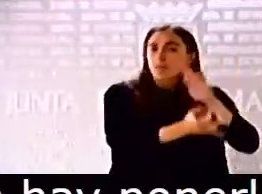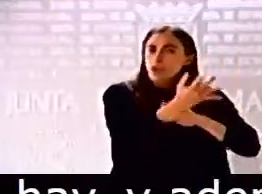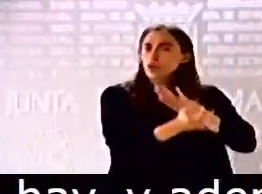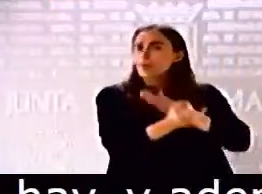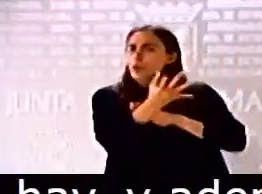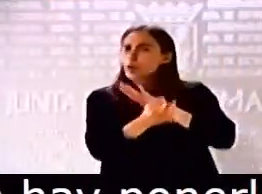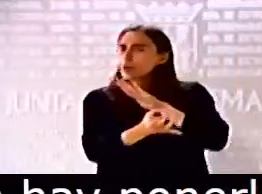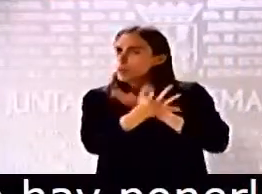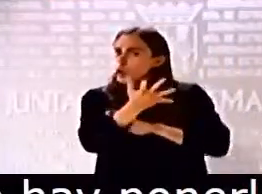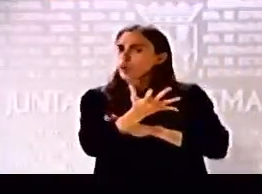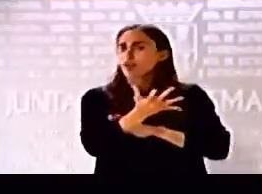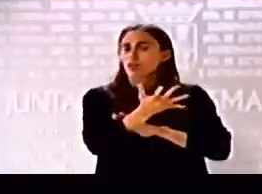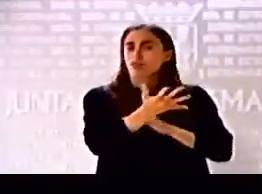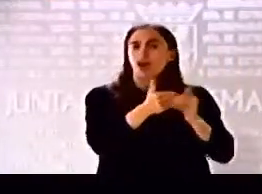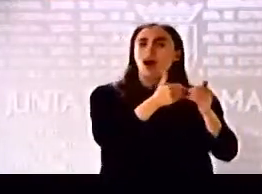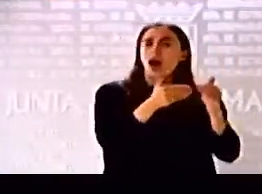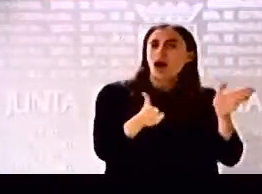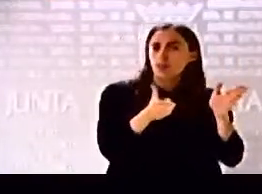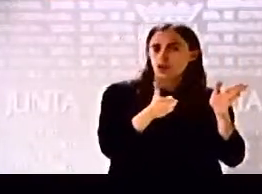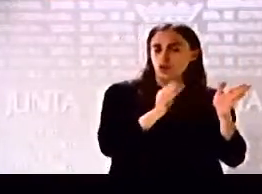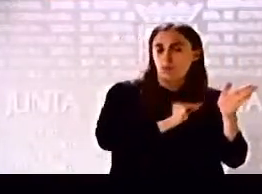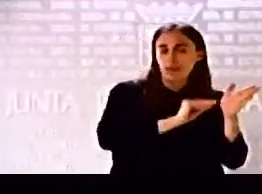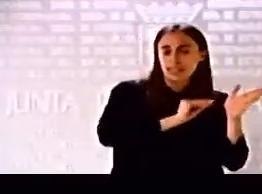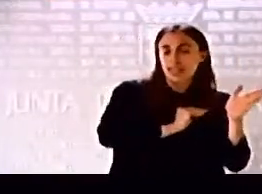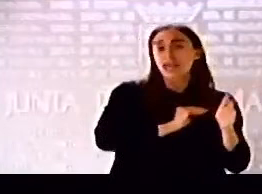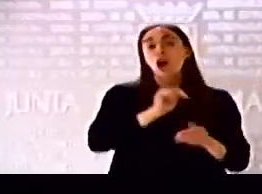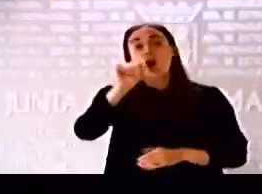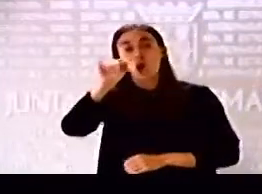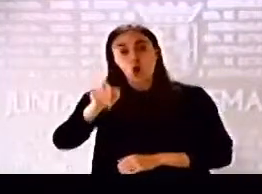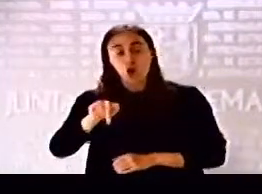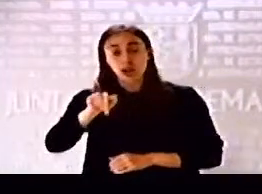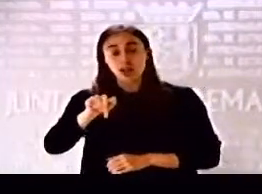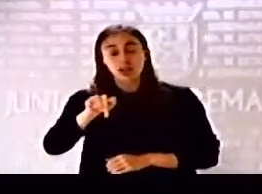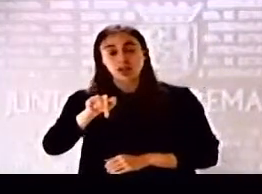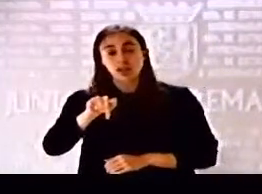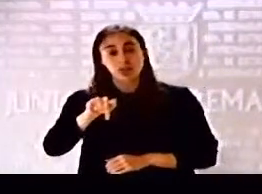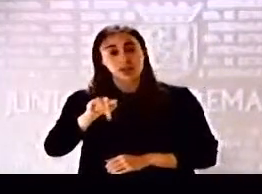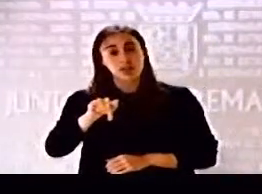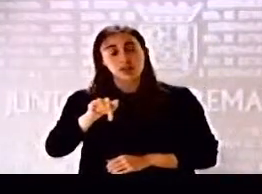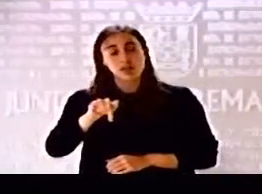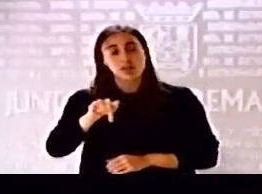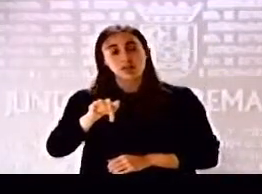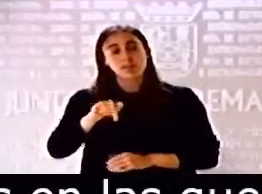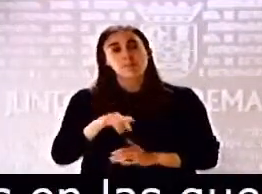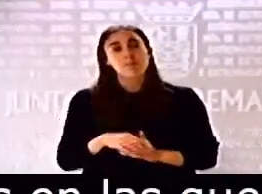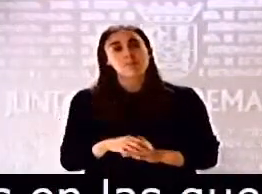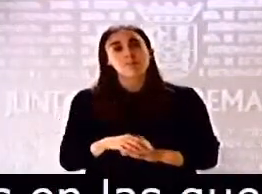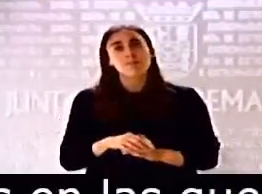brotes abiertos, hoy tenemos